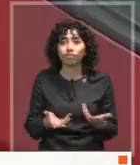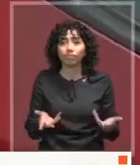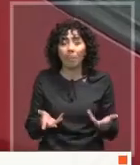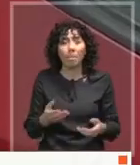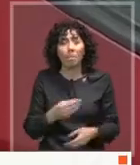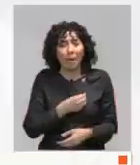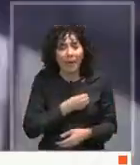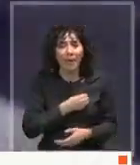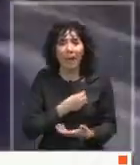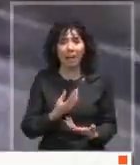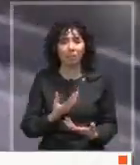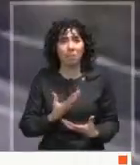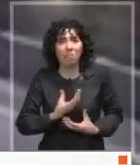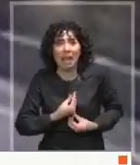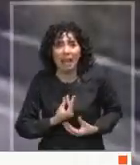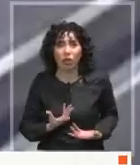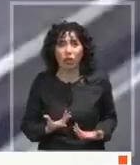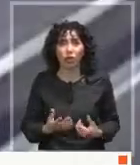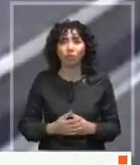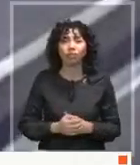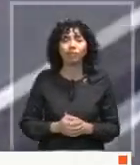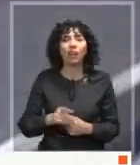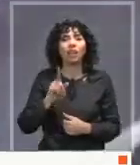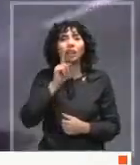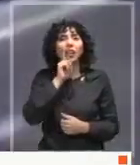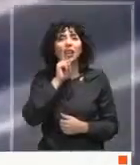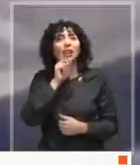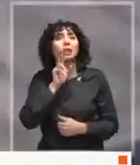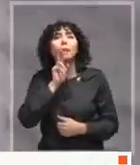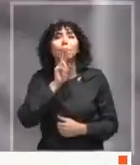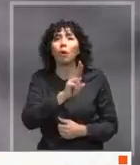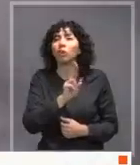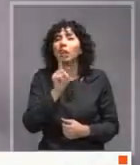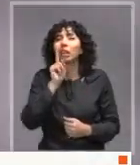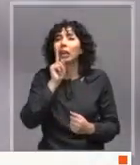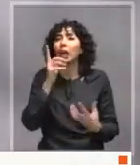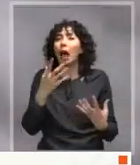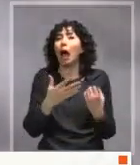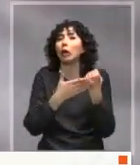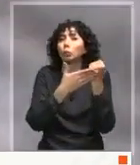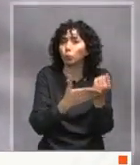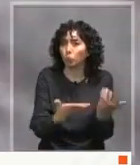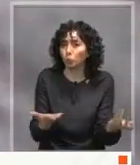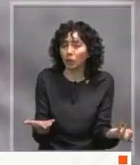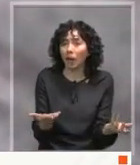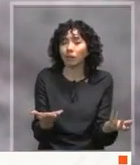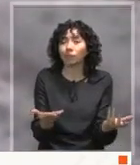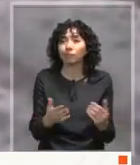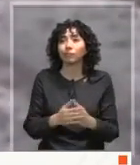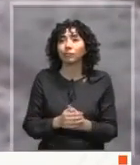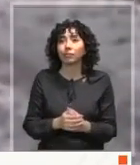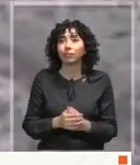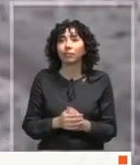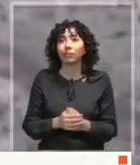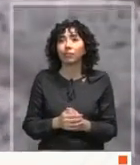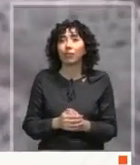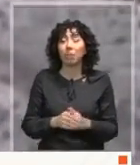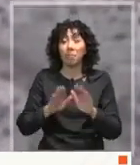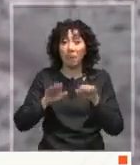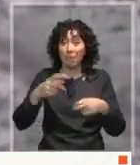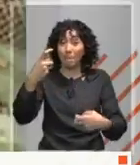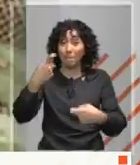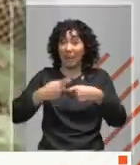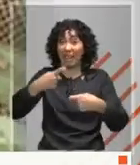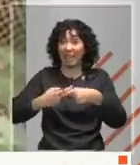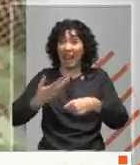pena, miedos. Pero ¿quién responde por este tipo de situaciones? Las mismas que en casos anteriores han matado a personas